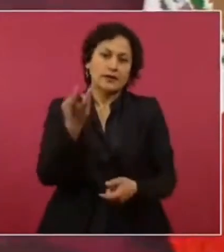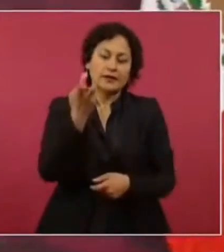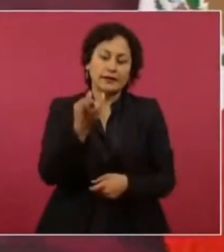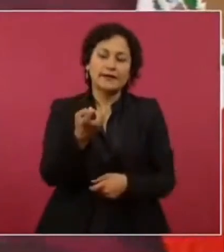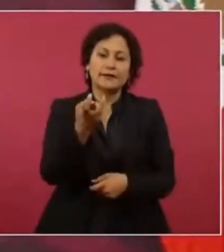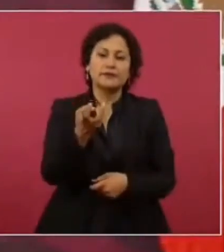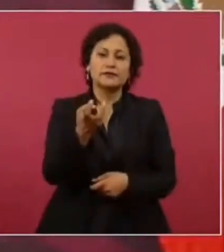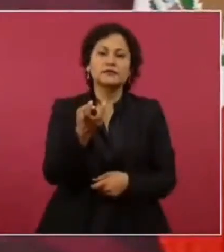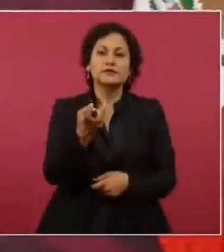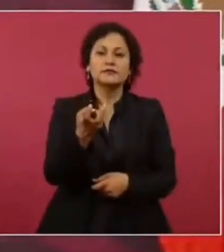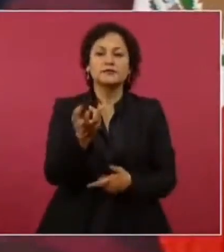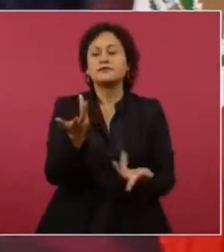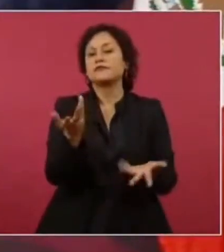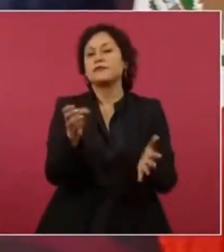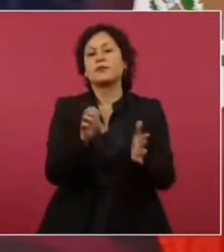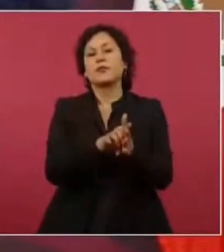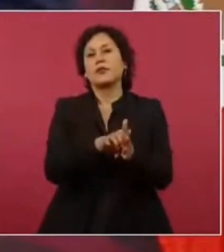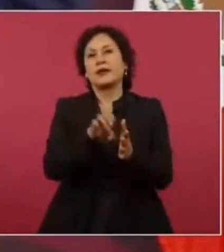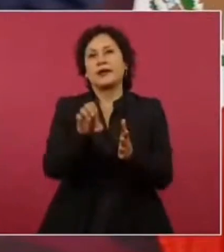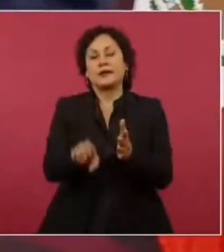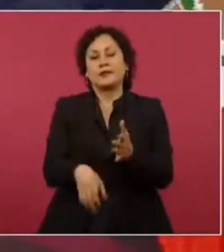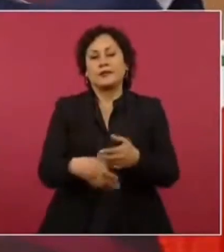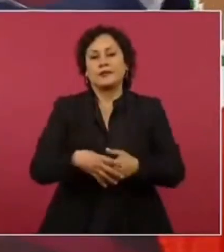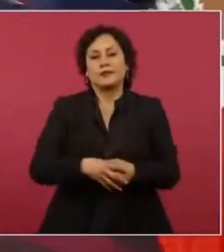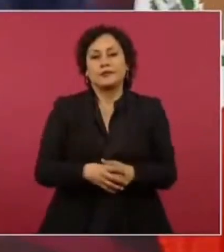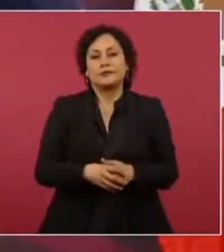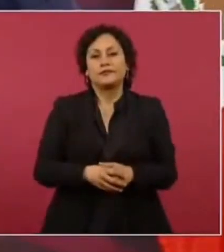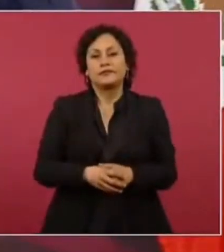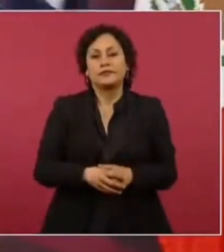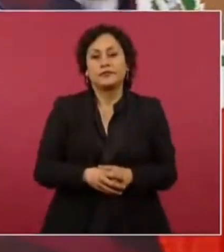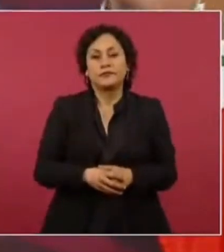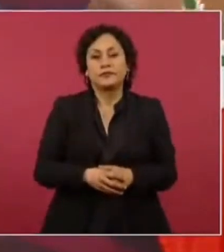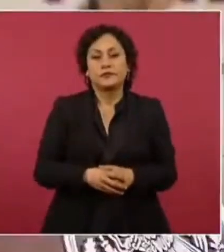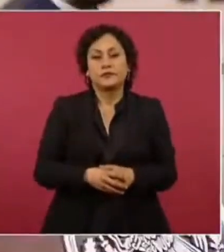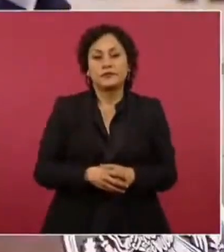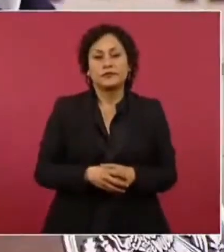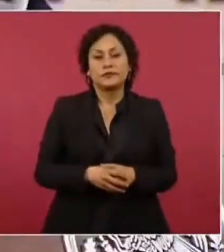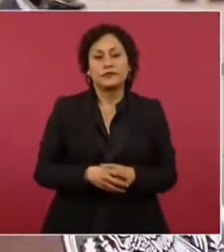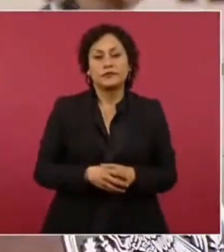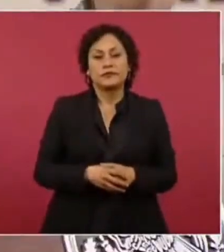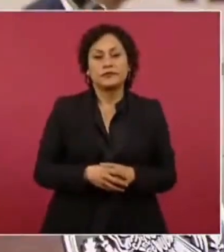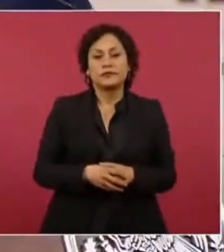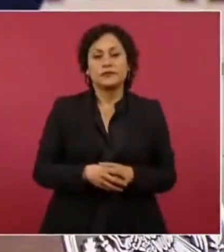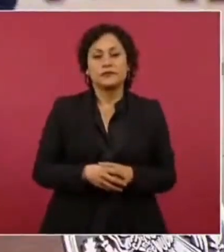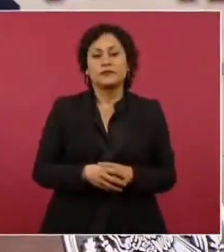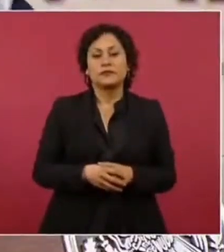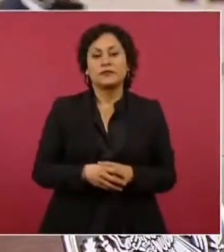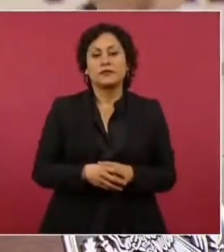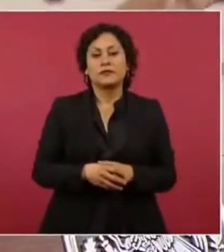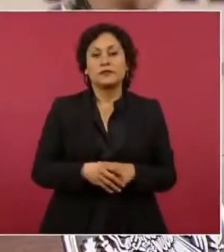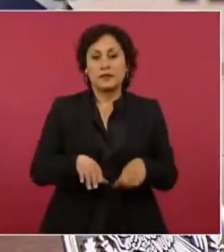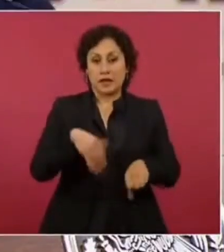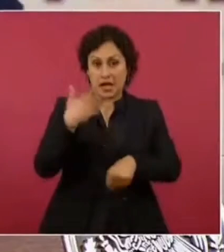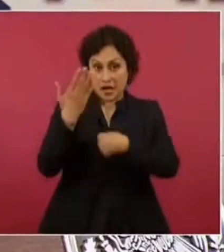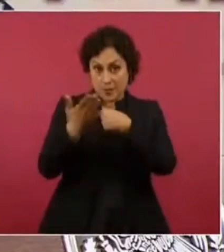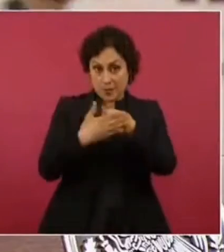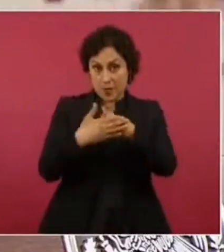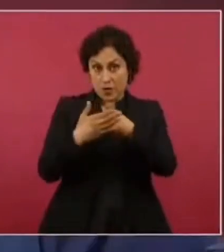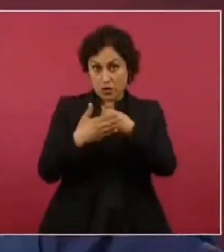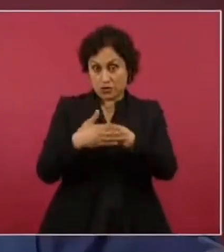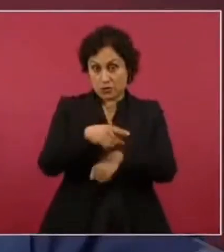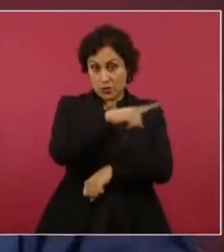de que en las convenciones que se van a presentar de los partidos en Estados